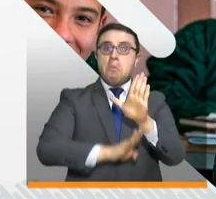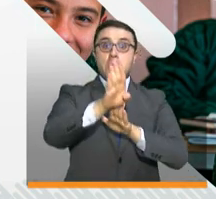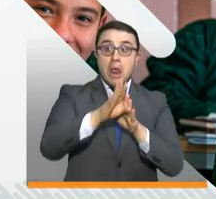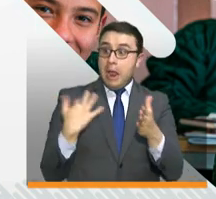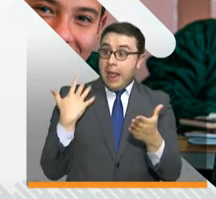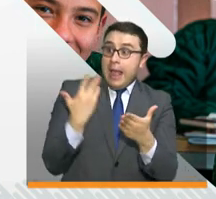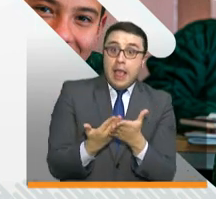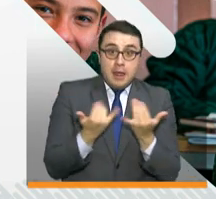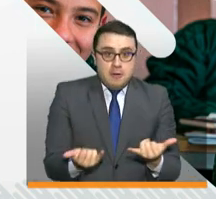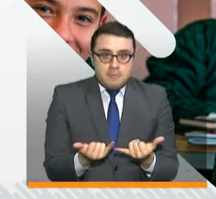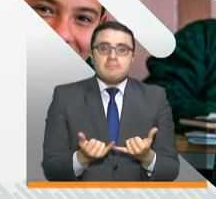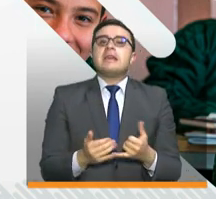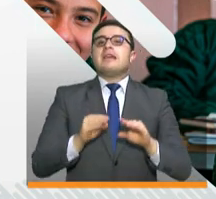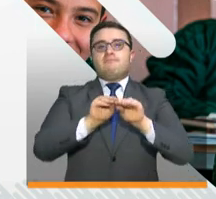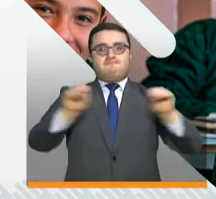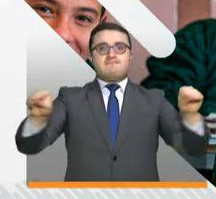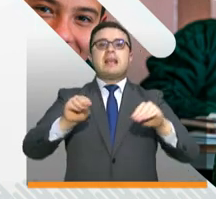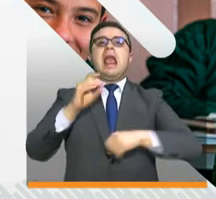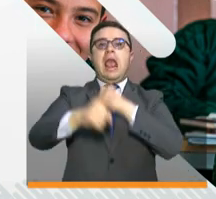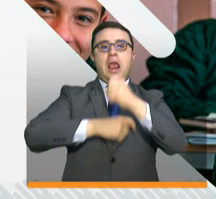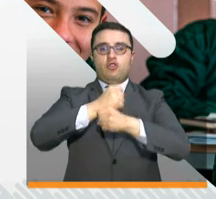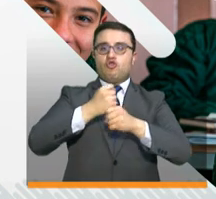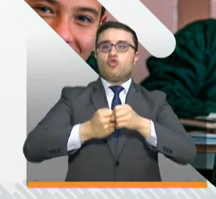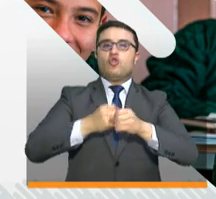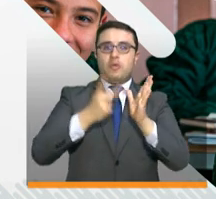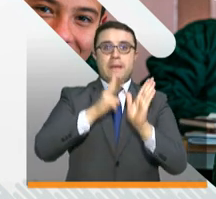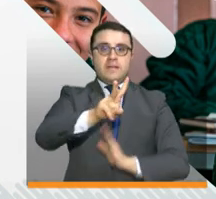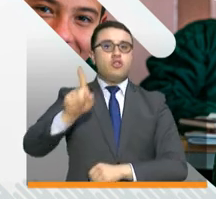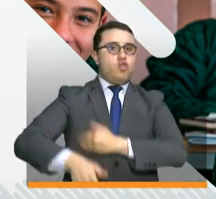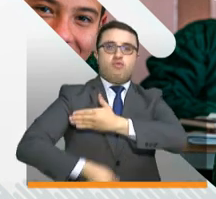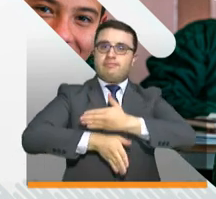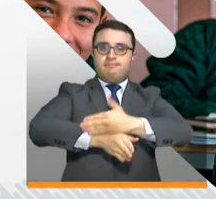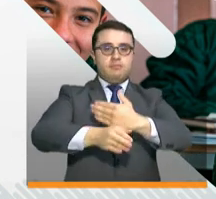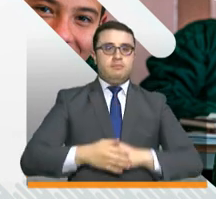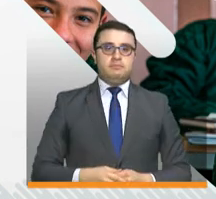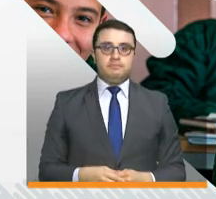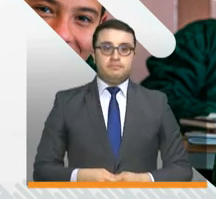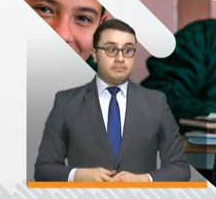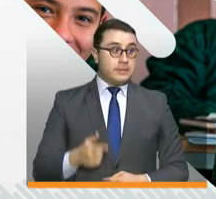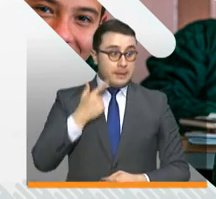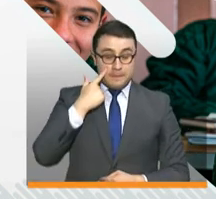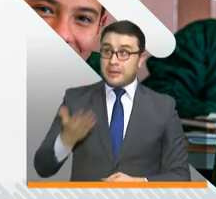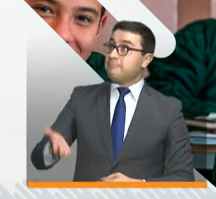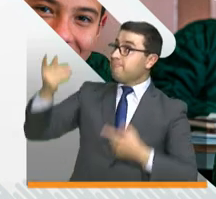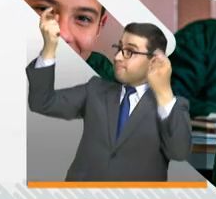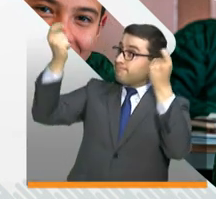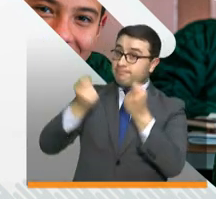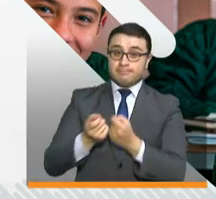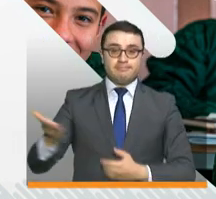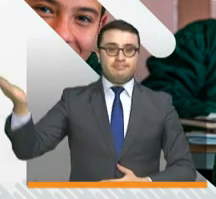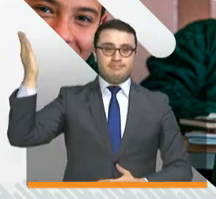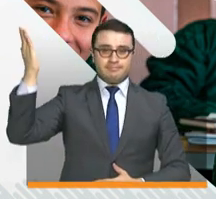y la noticia de que continuaremos trabajando en el 2021. Miremos las siguientes cifras para quienes nos están acompañando.